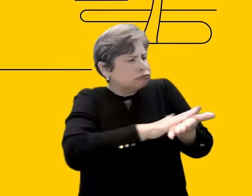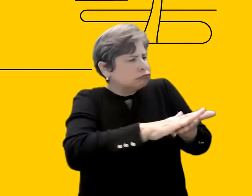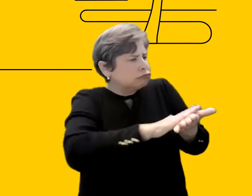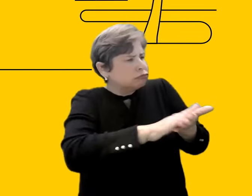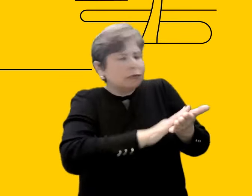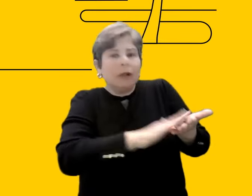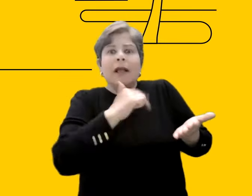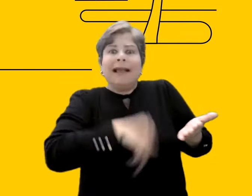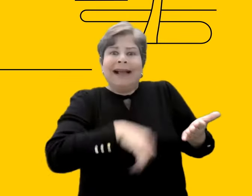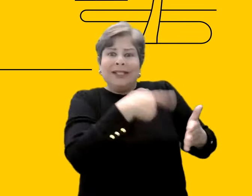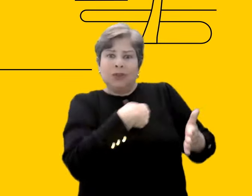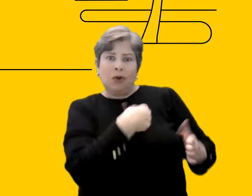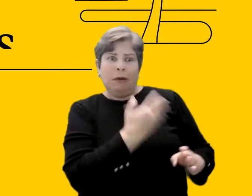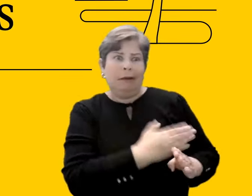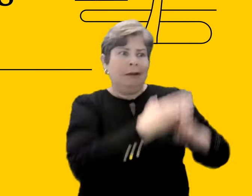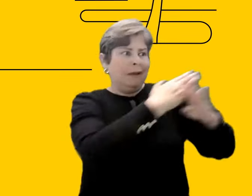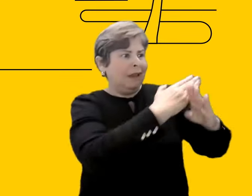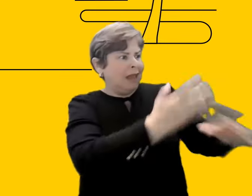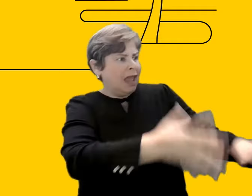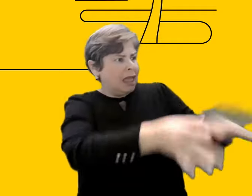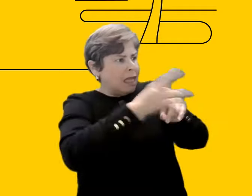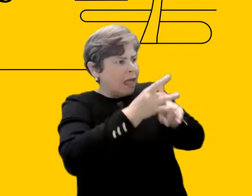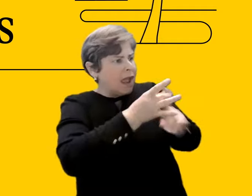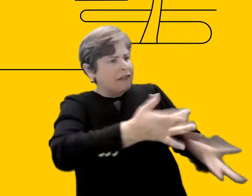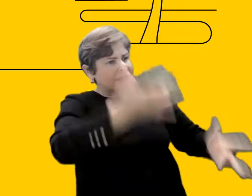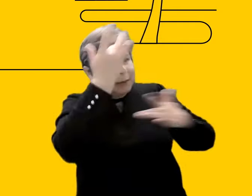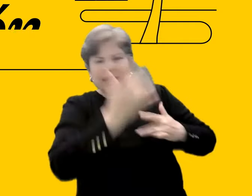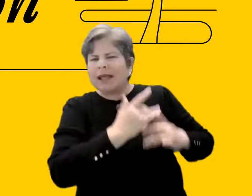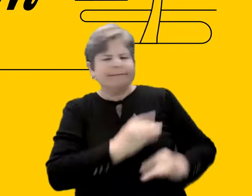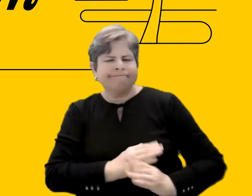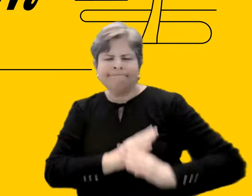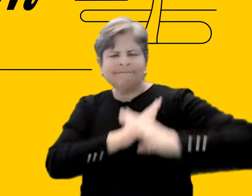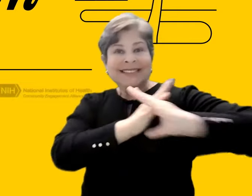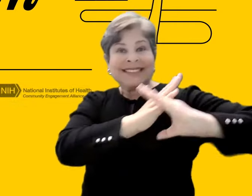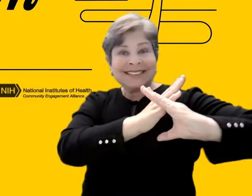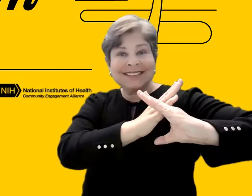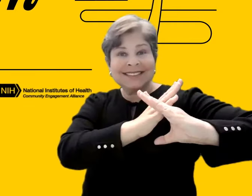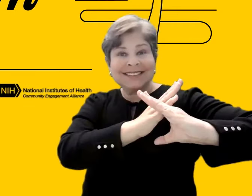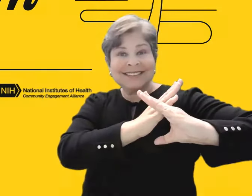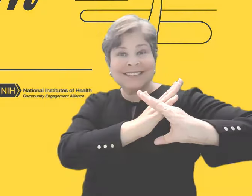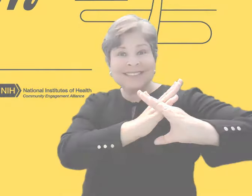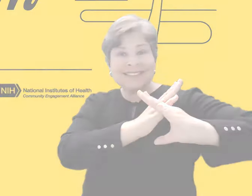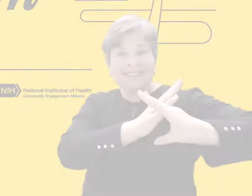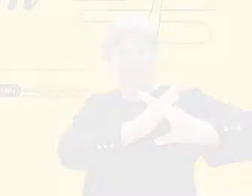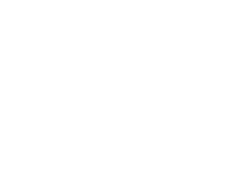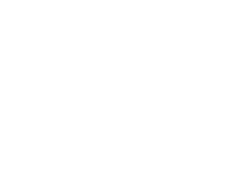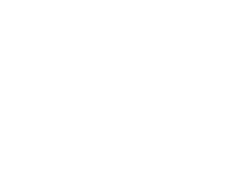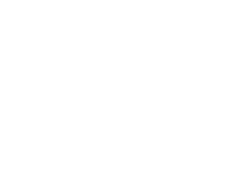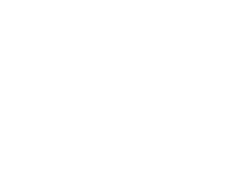ayudan a prevenir enfermedades y a manejar diagnósticos de salud. La prevención es la clave.